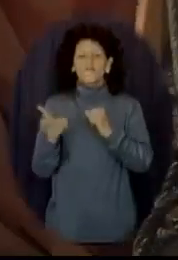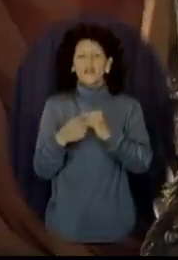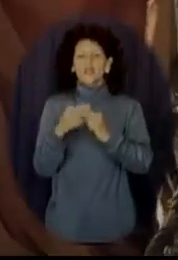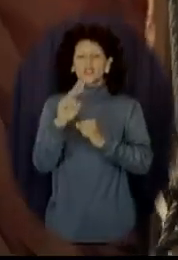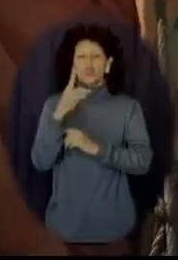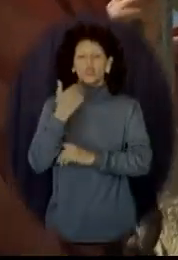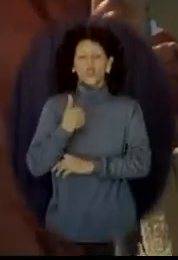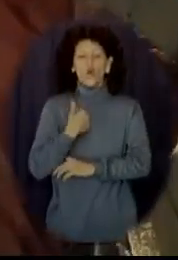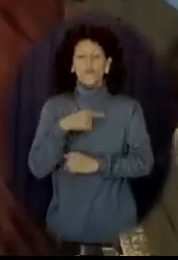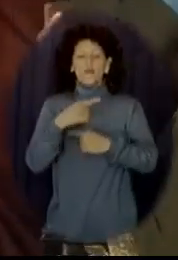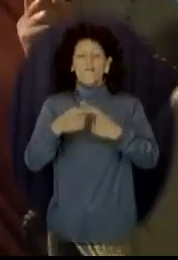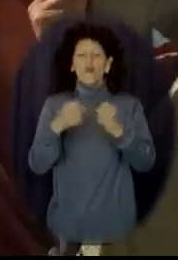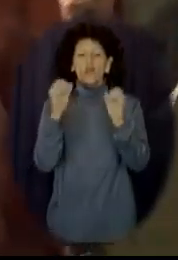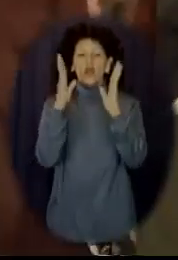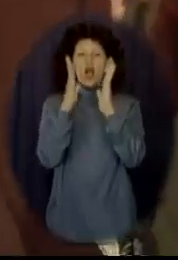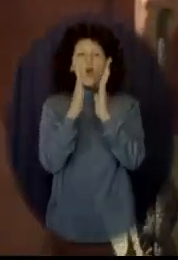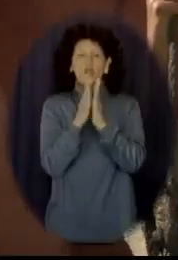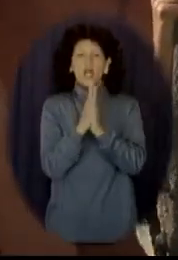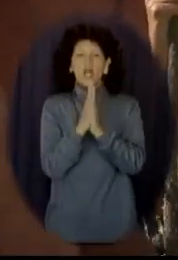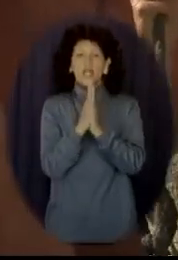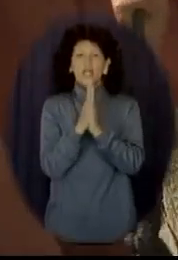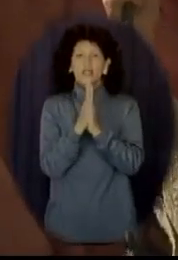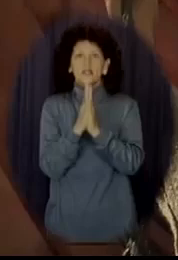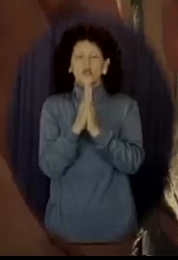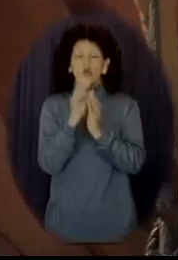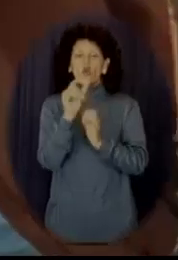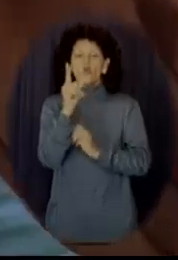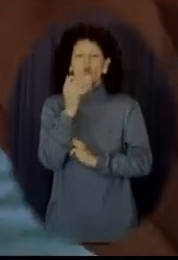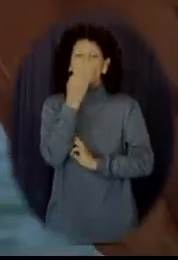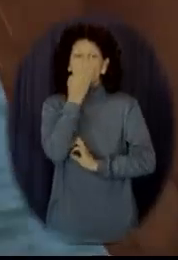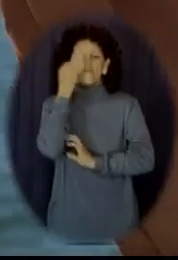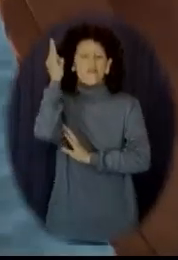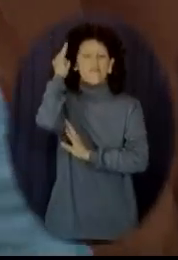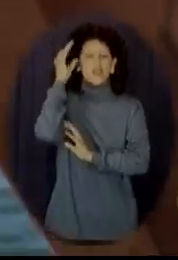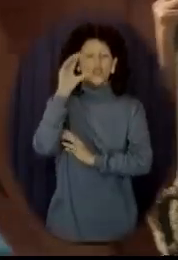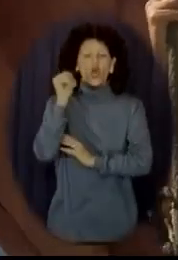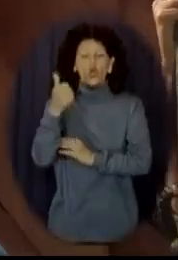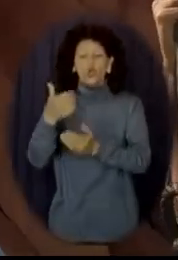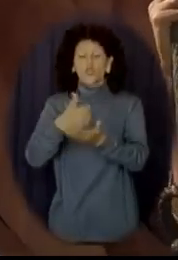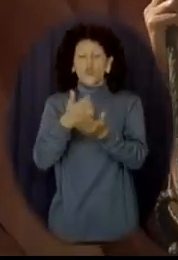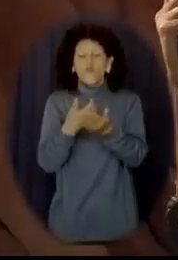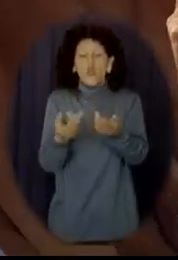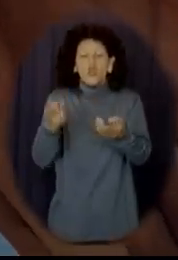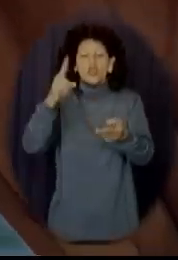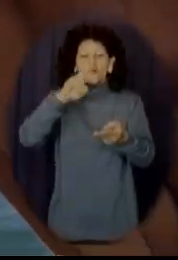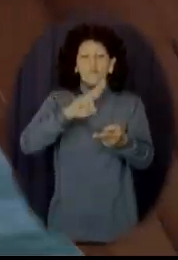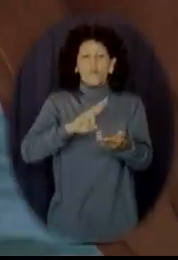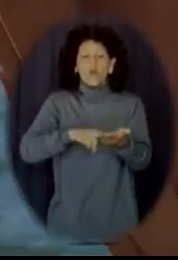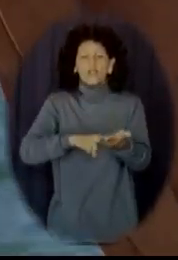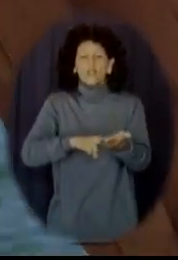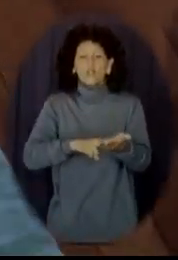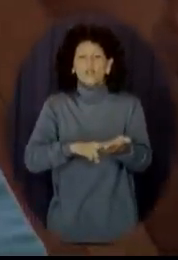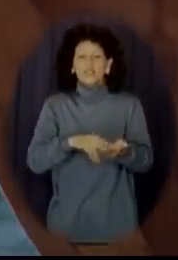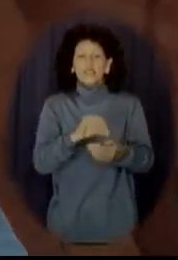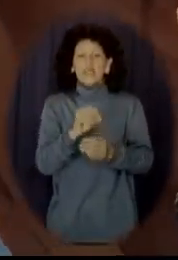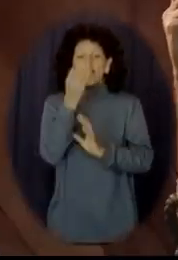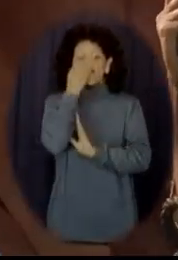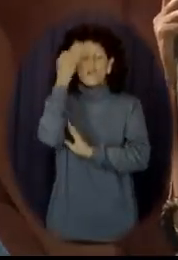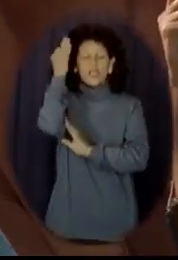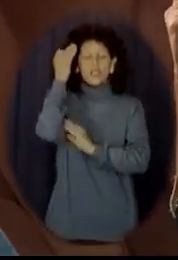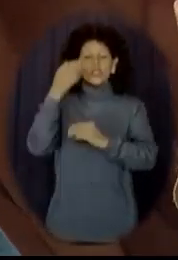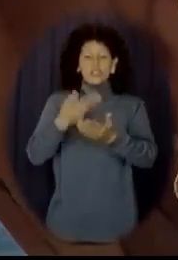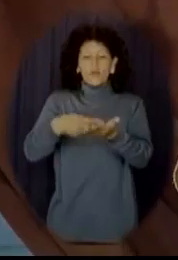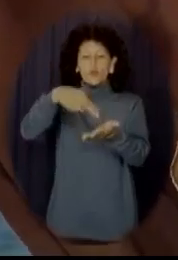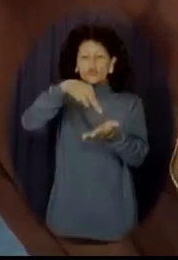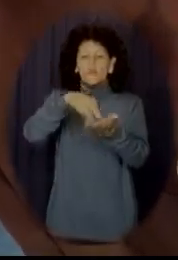Cierta vez dos hombres fueron al templo a orar. Uno era fariseo, el otro cobrador de impuestos. El